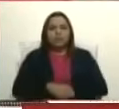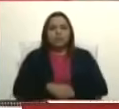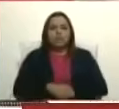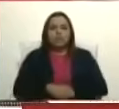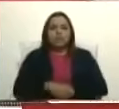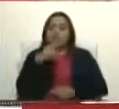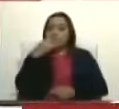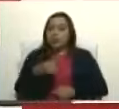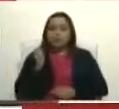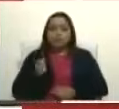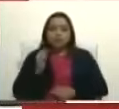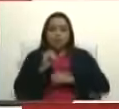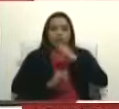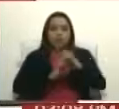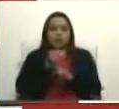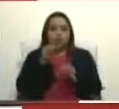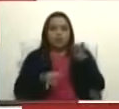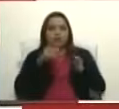nosotros hasta el día de hoy.